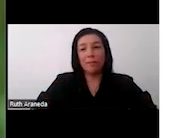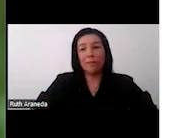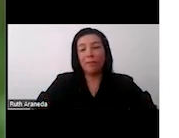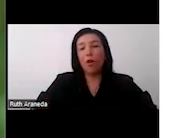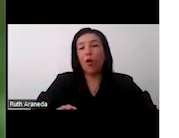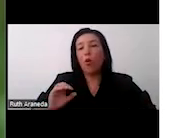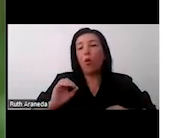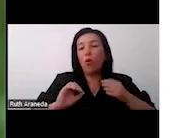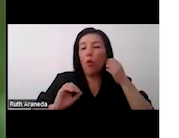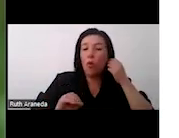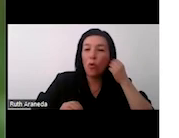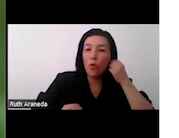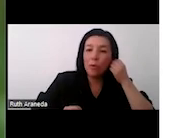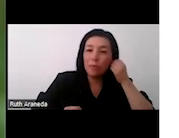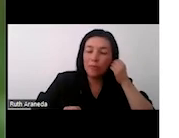quitar